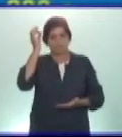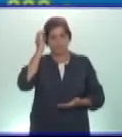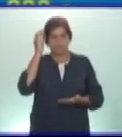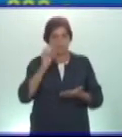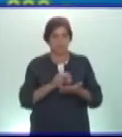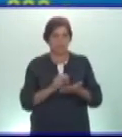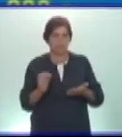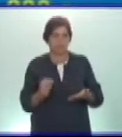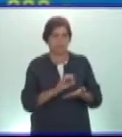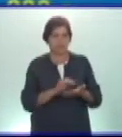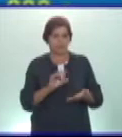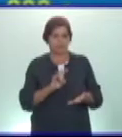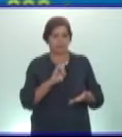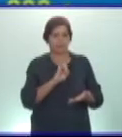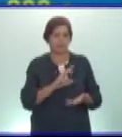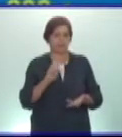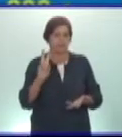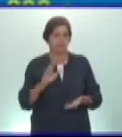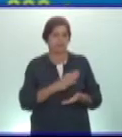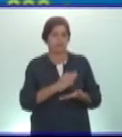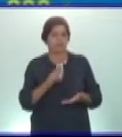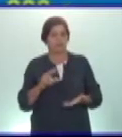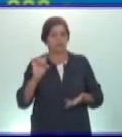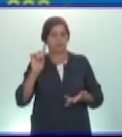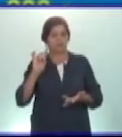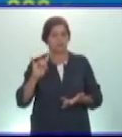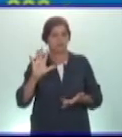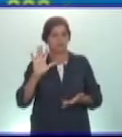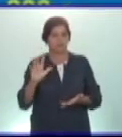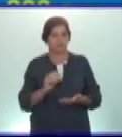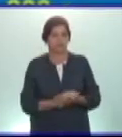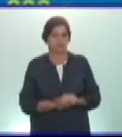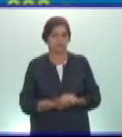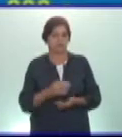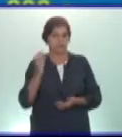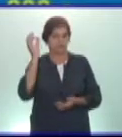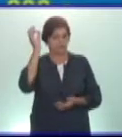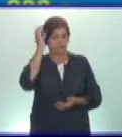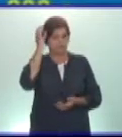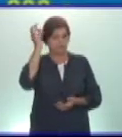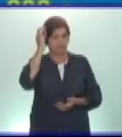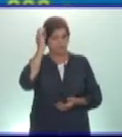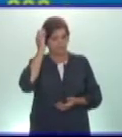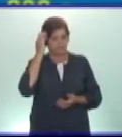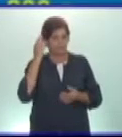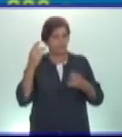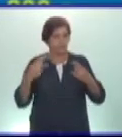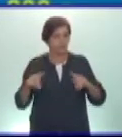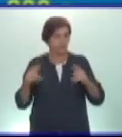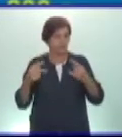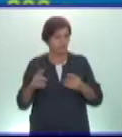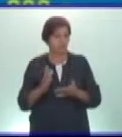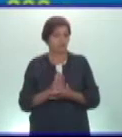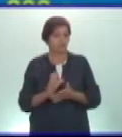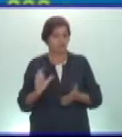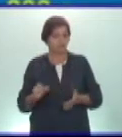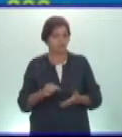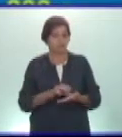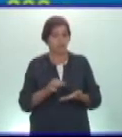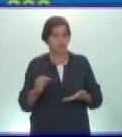de la 92 a la 95. El de lengua española para los centros del perfeccionamiento, las páginas